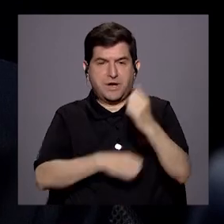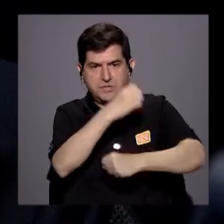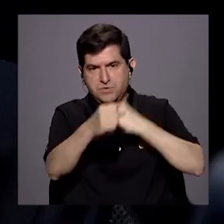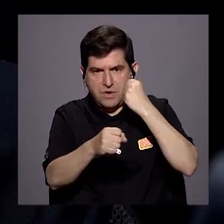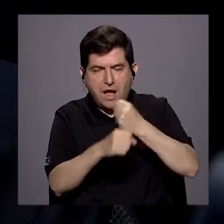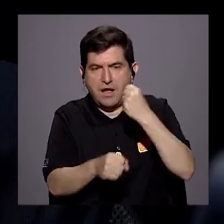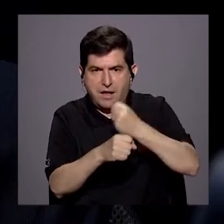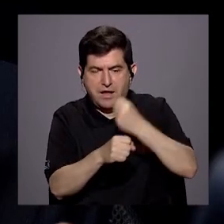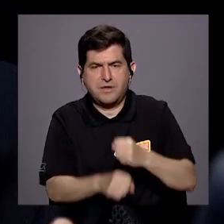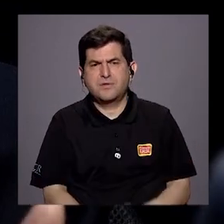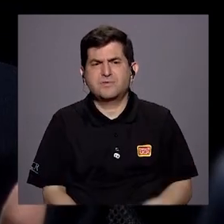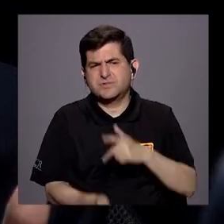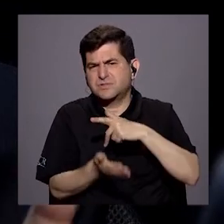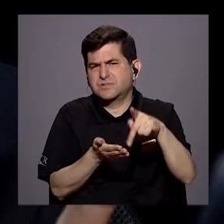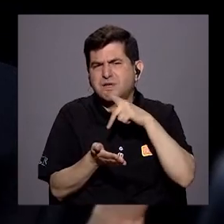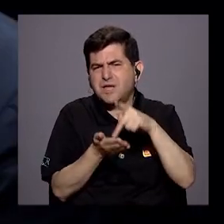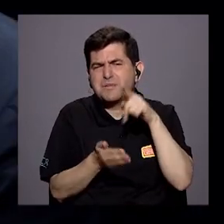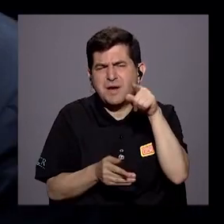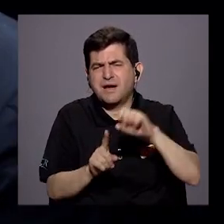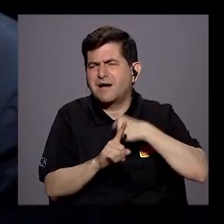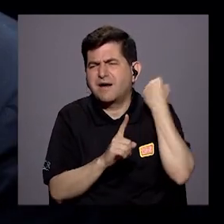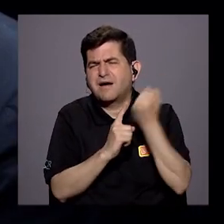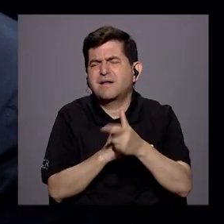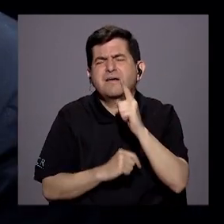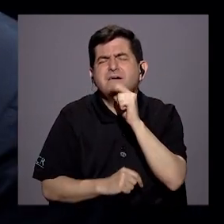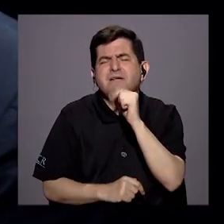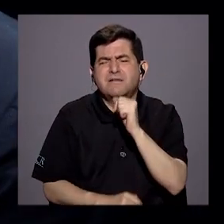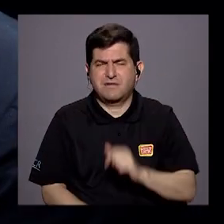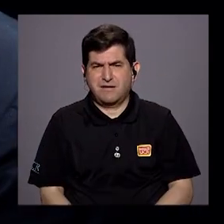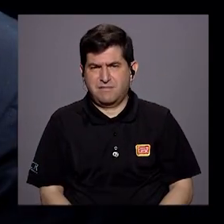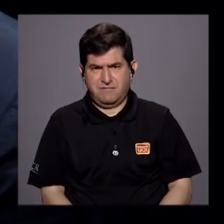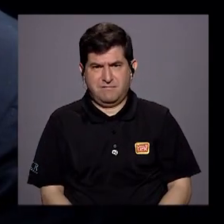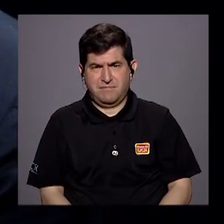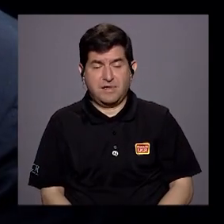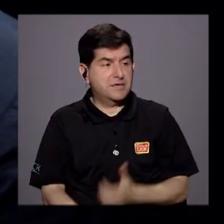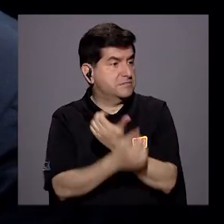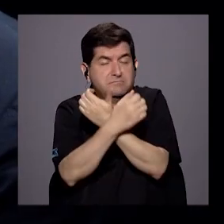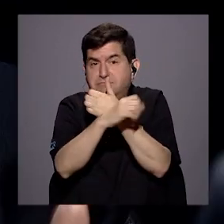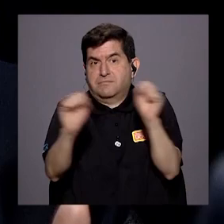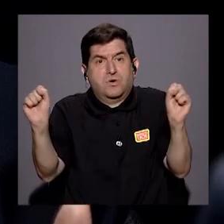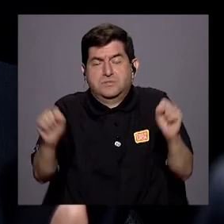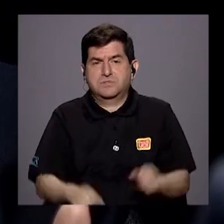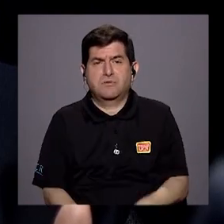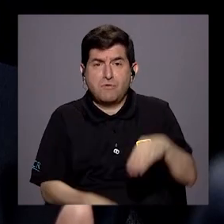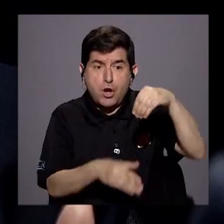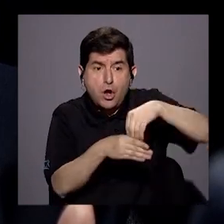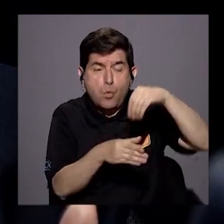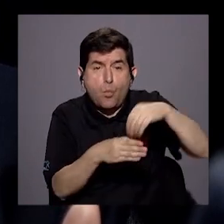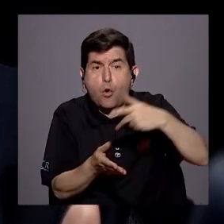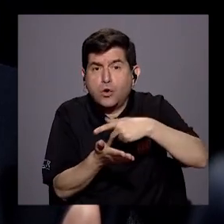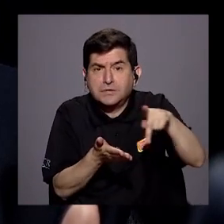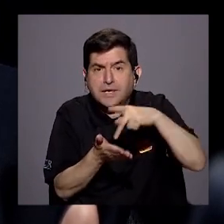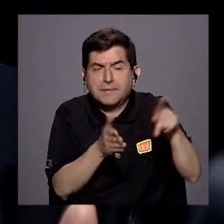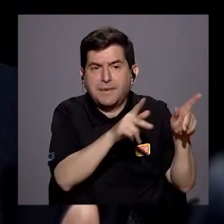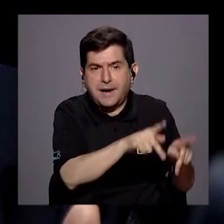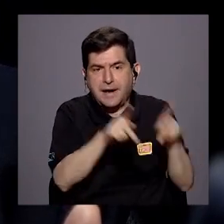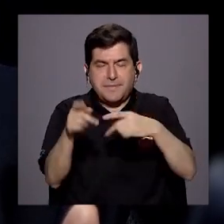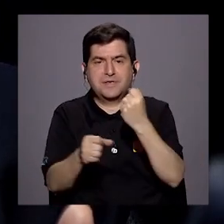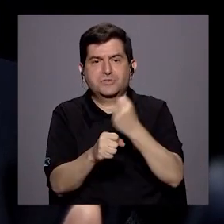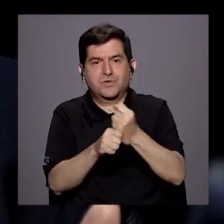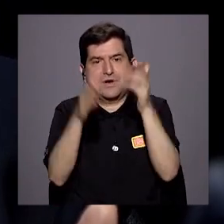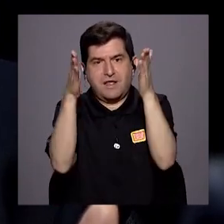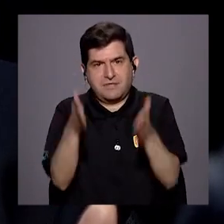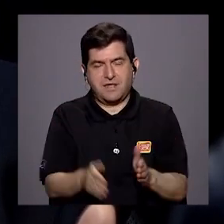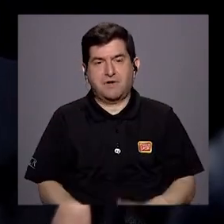en ese colchón digamos íntimas para ti cosas nuevas es imposible en la cuota que tendría que pagar la gente que están